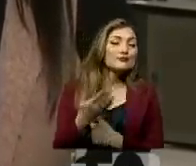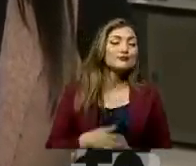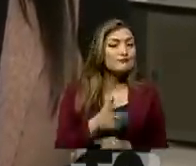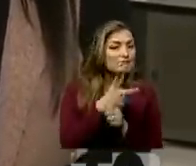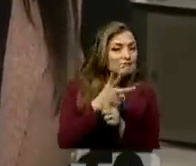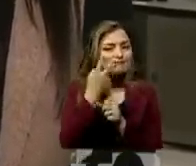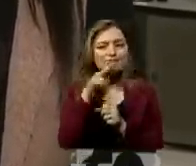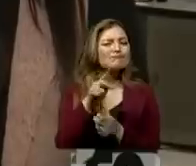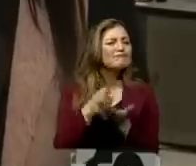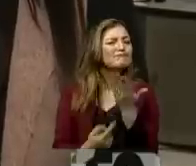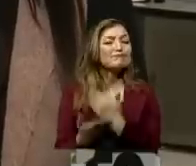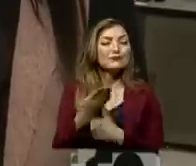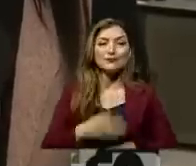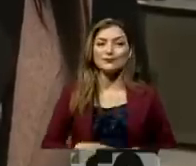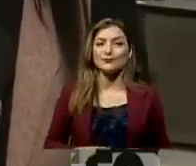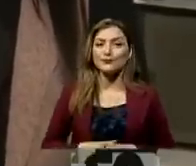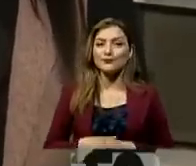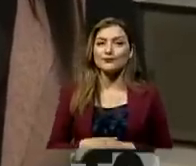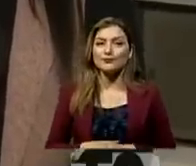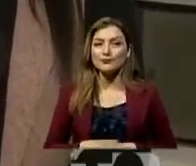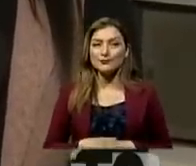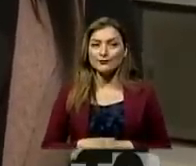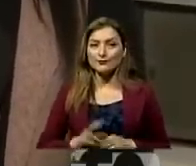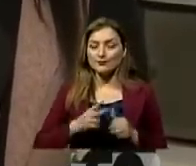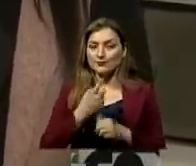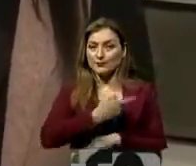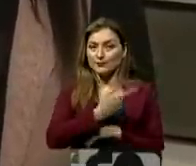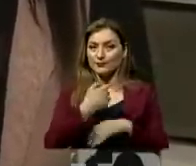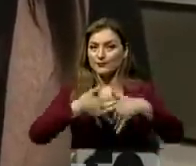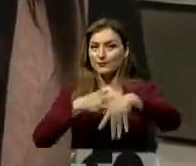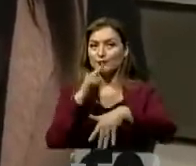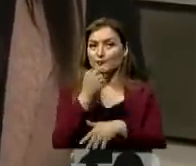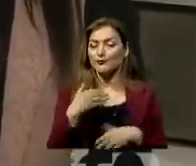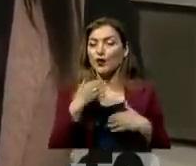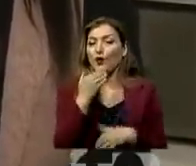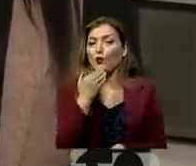de cómo se desarrolla este segundo día de movilizaciones cuéntanos